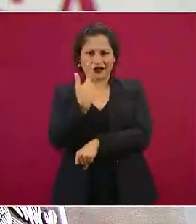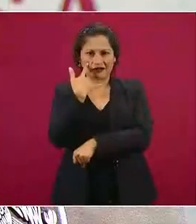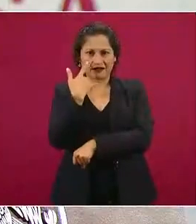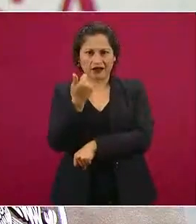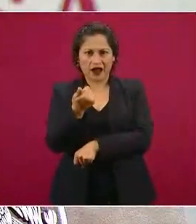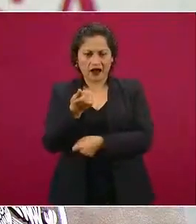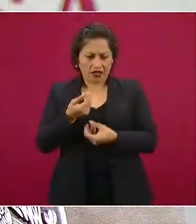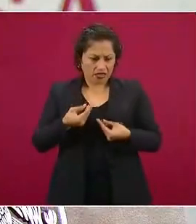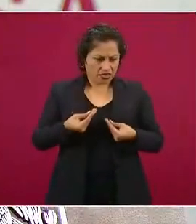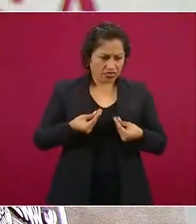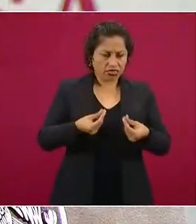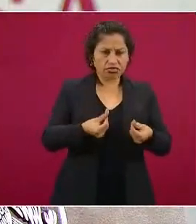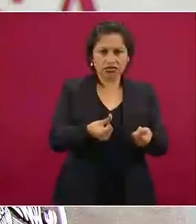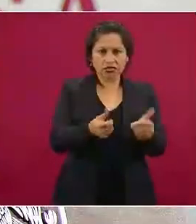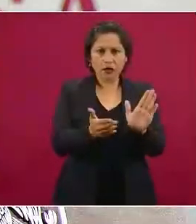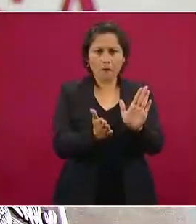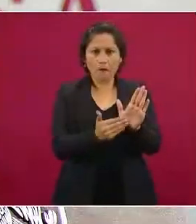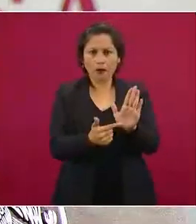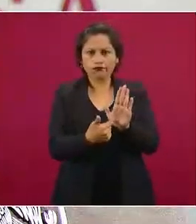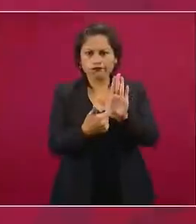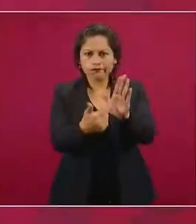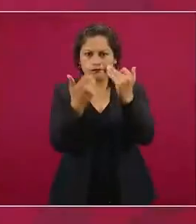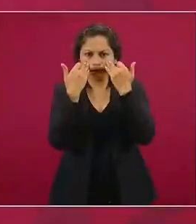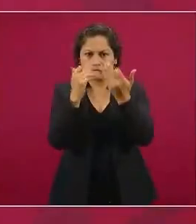que se cometieron